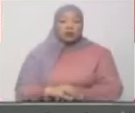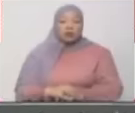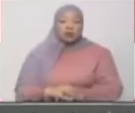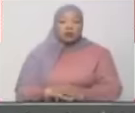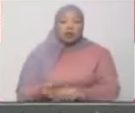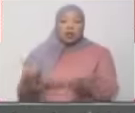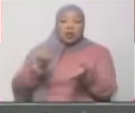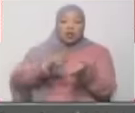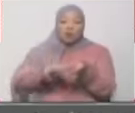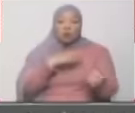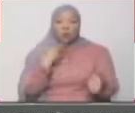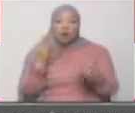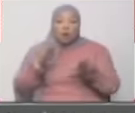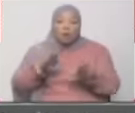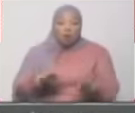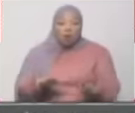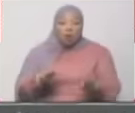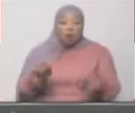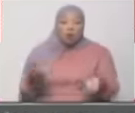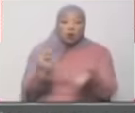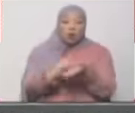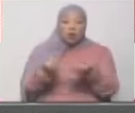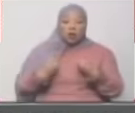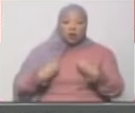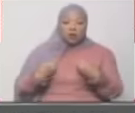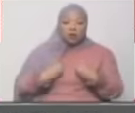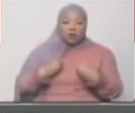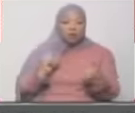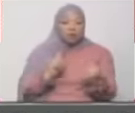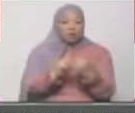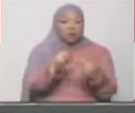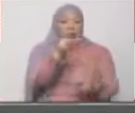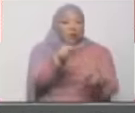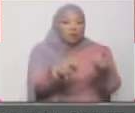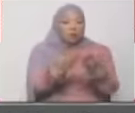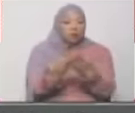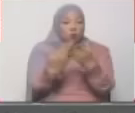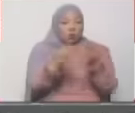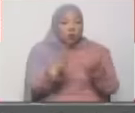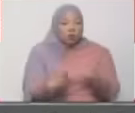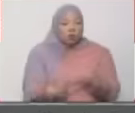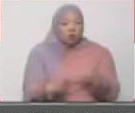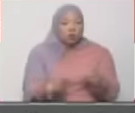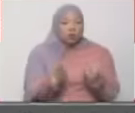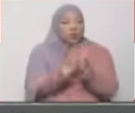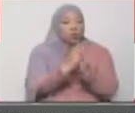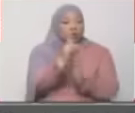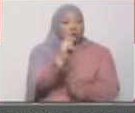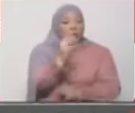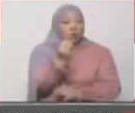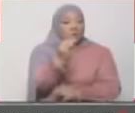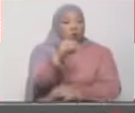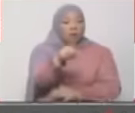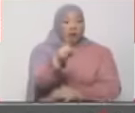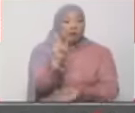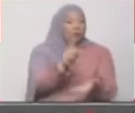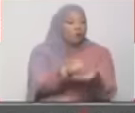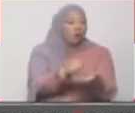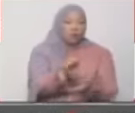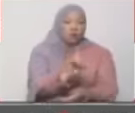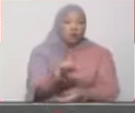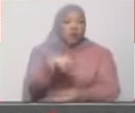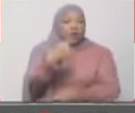resucitó, se le apareció a los apóstoles y Tomás no estaba, Santo Tomás, ¿verdad? Al